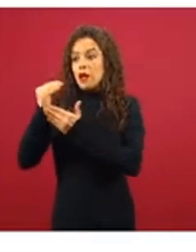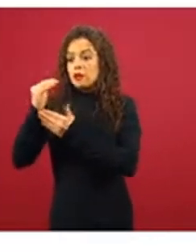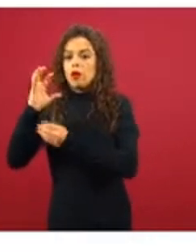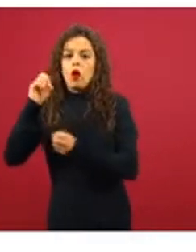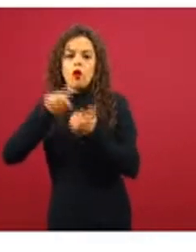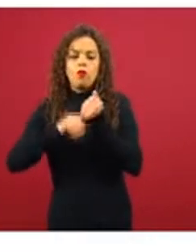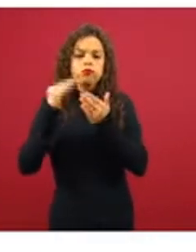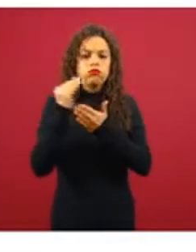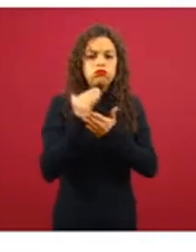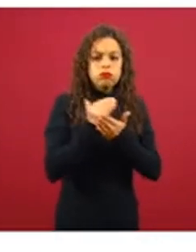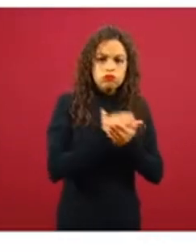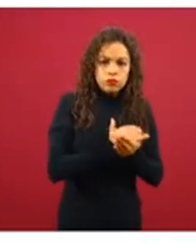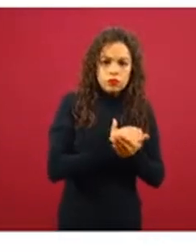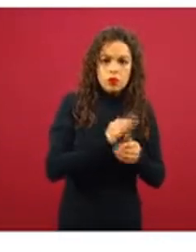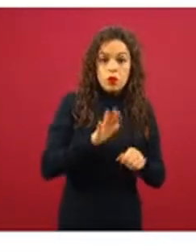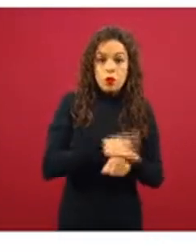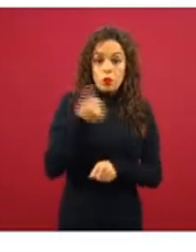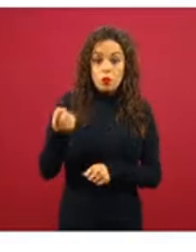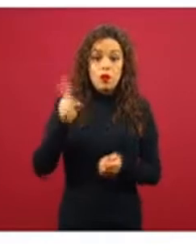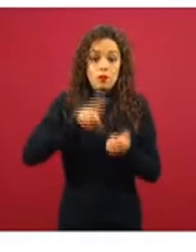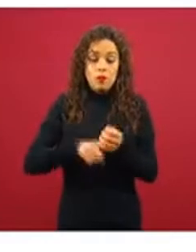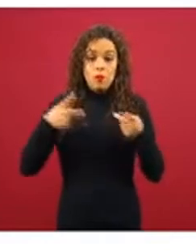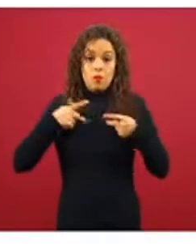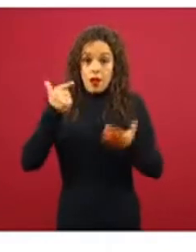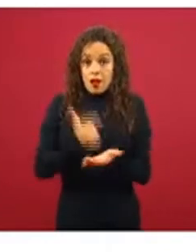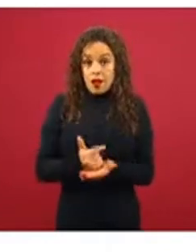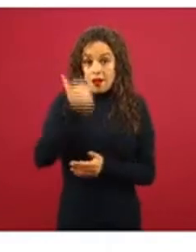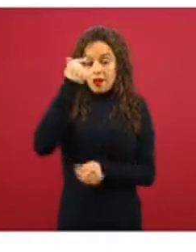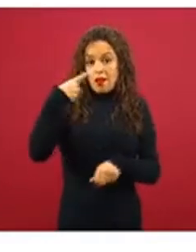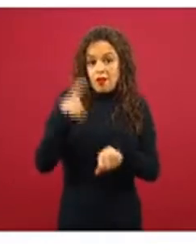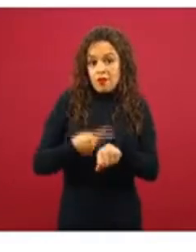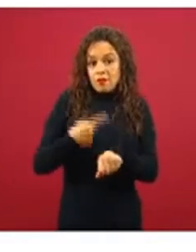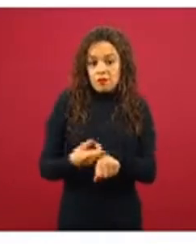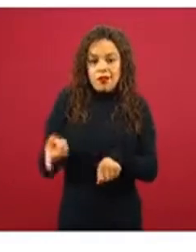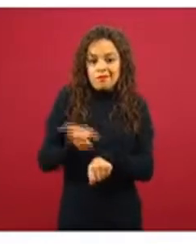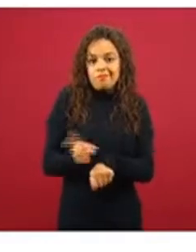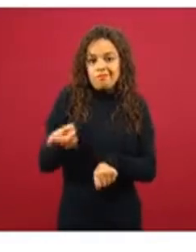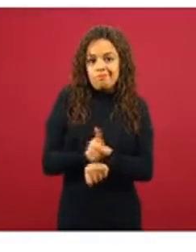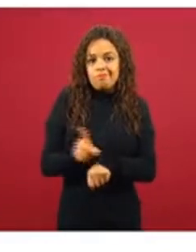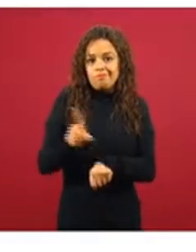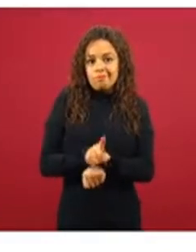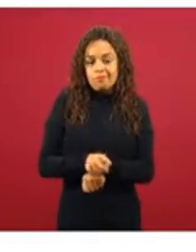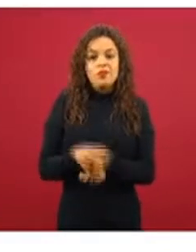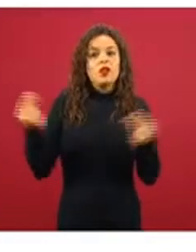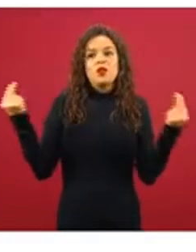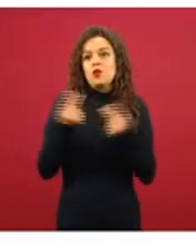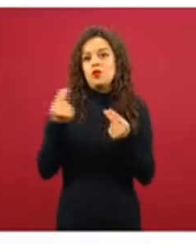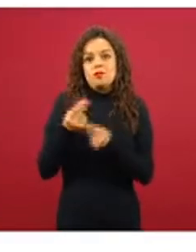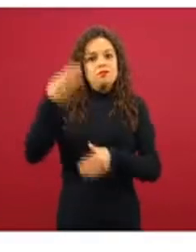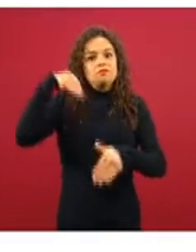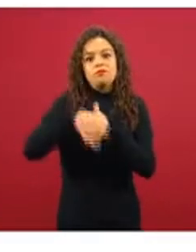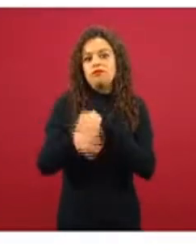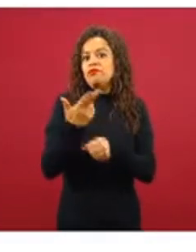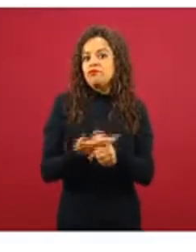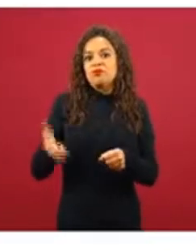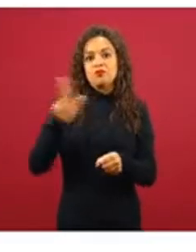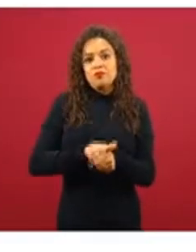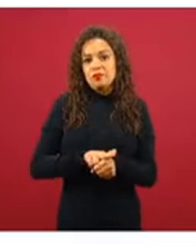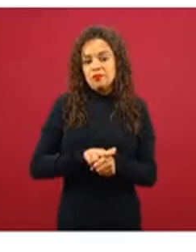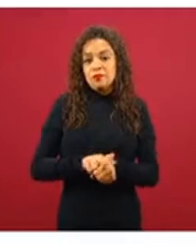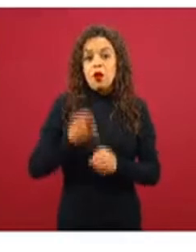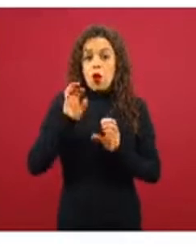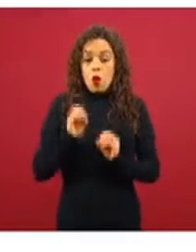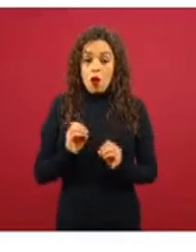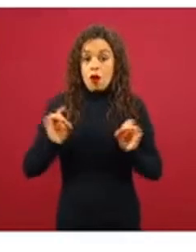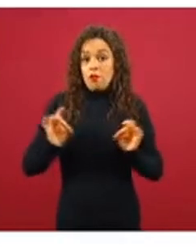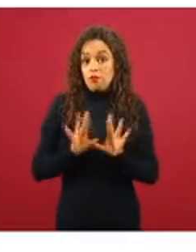la cantidad de casos graves que se presenten cada día y que estos demanden hospitalización, pero también puede verse beneficiada la